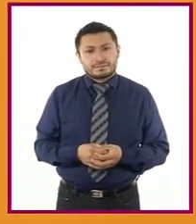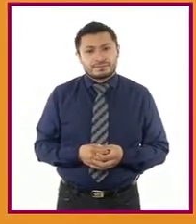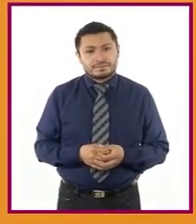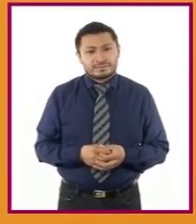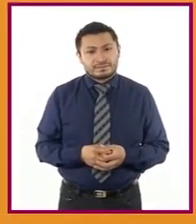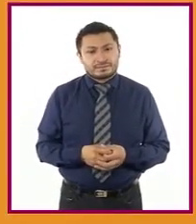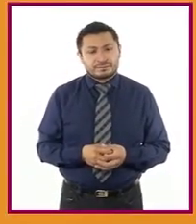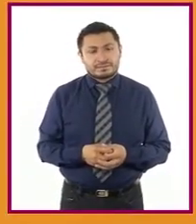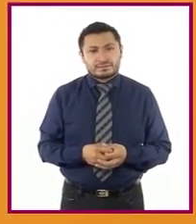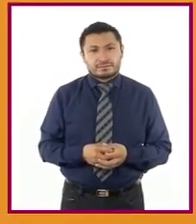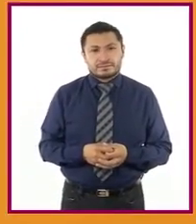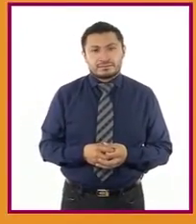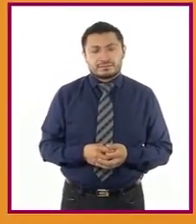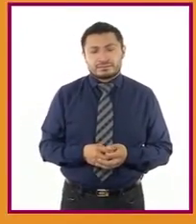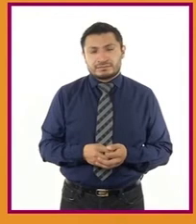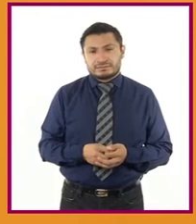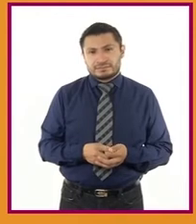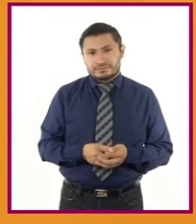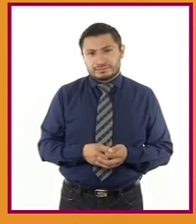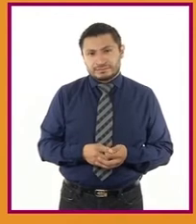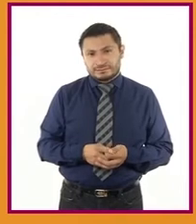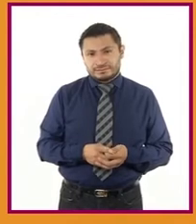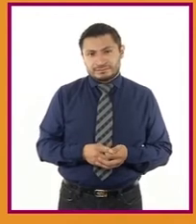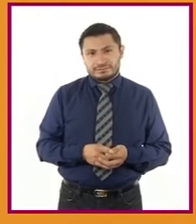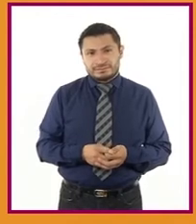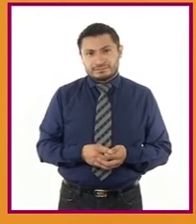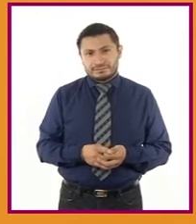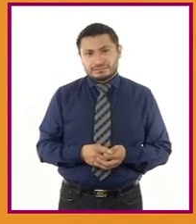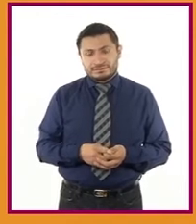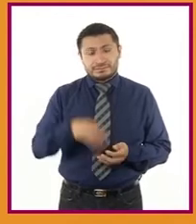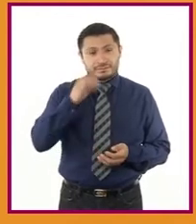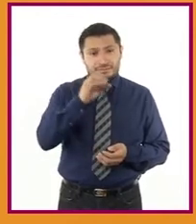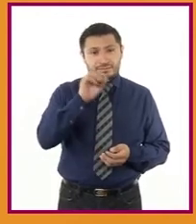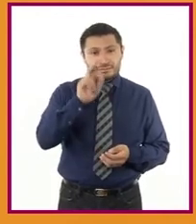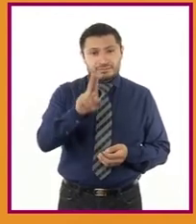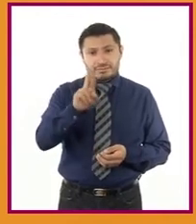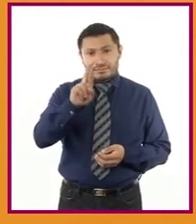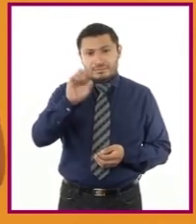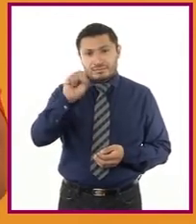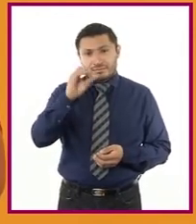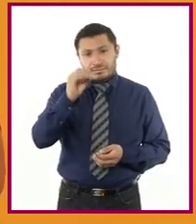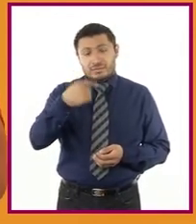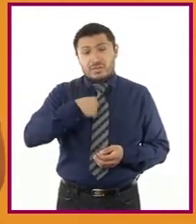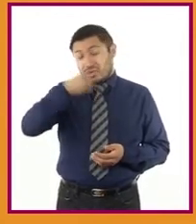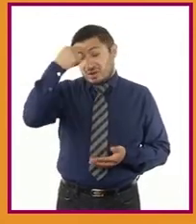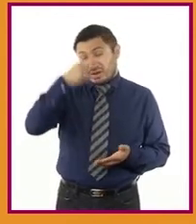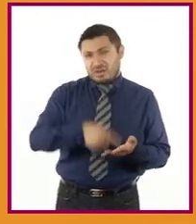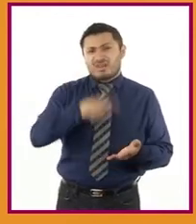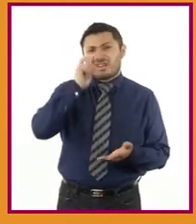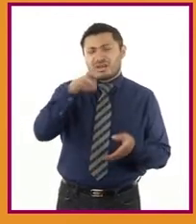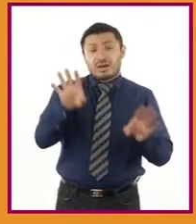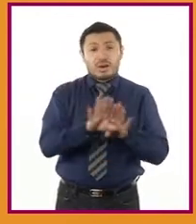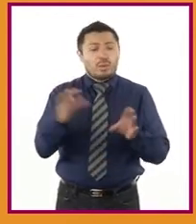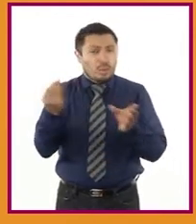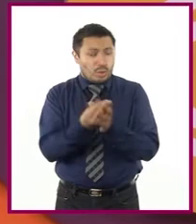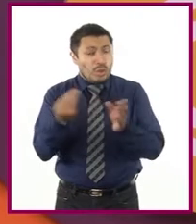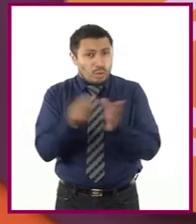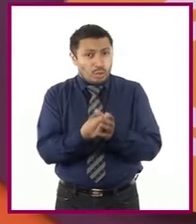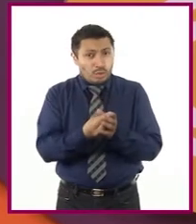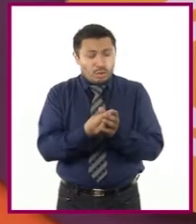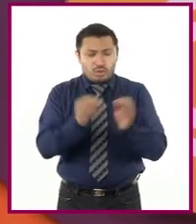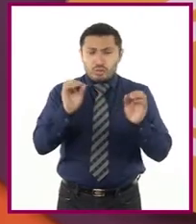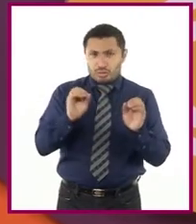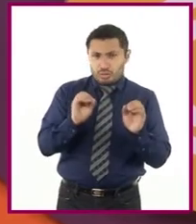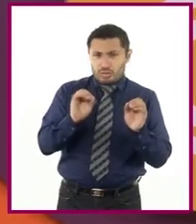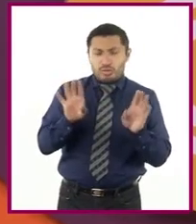Yo. Por la primera parte de su nombre, curso, pienso que se refiere al curso del proceso,